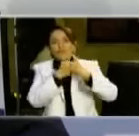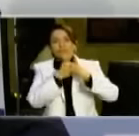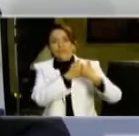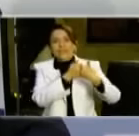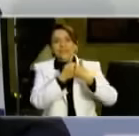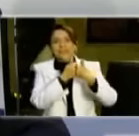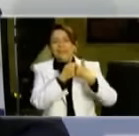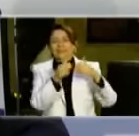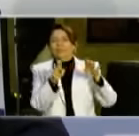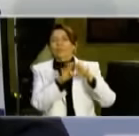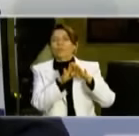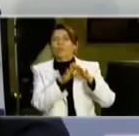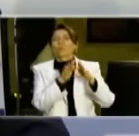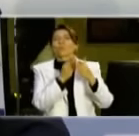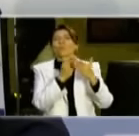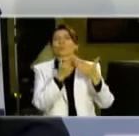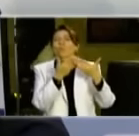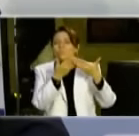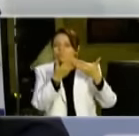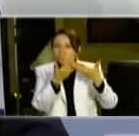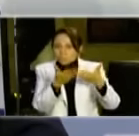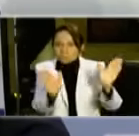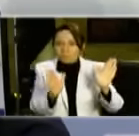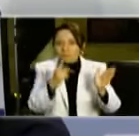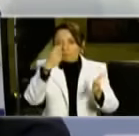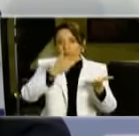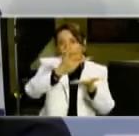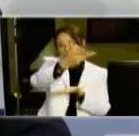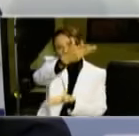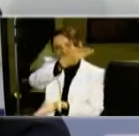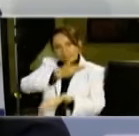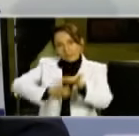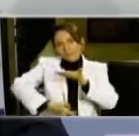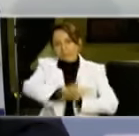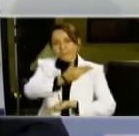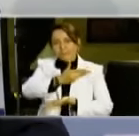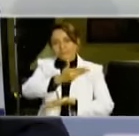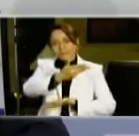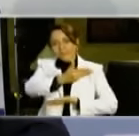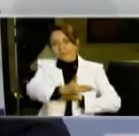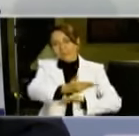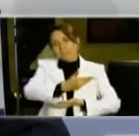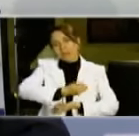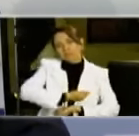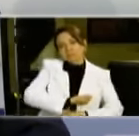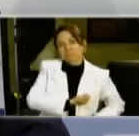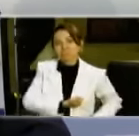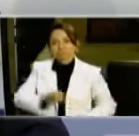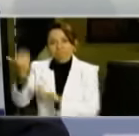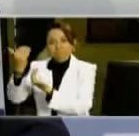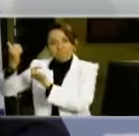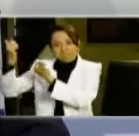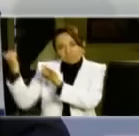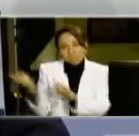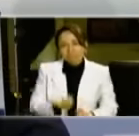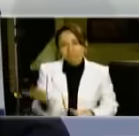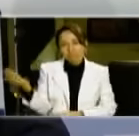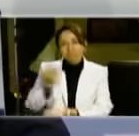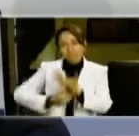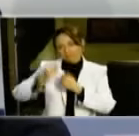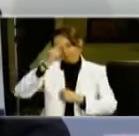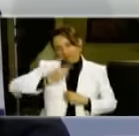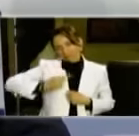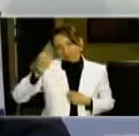todos debe ser una condición previa. No existen, a nuestro juicio, todavía existen en nuestra